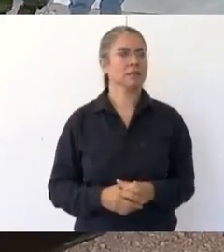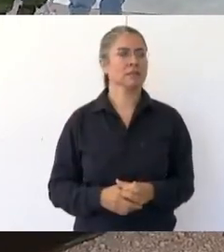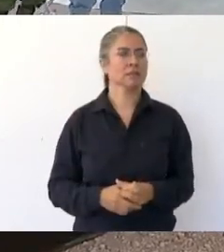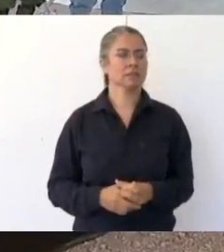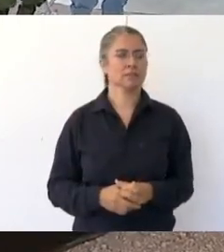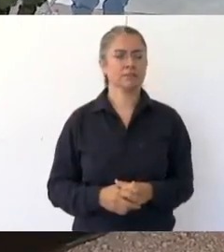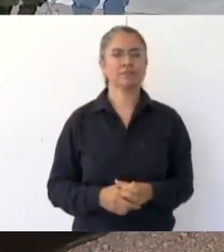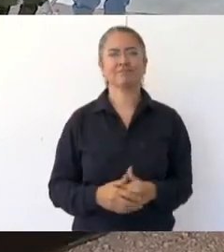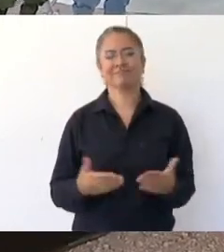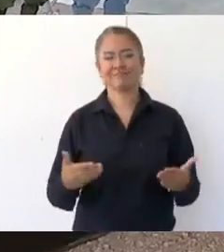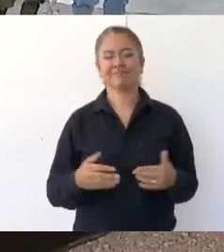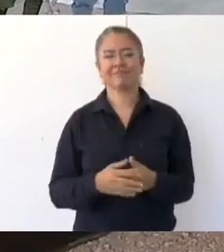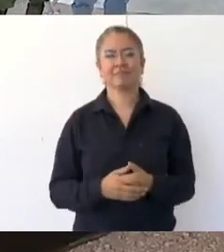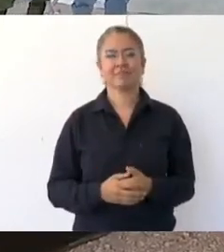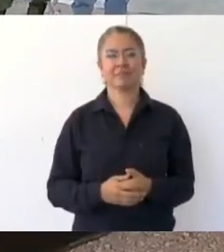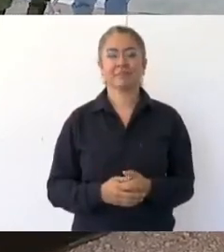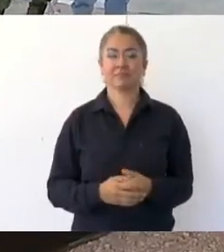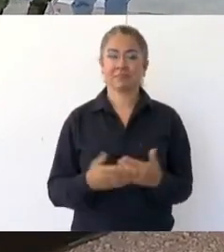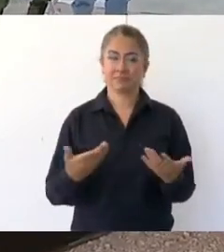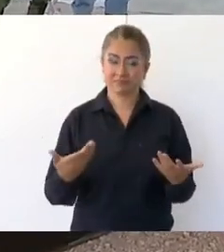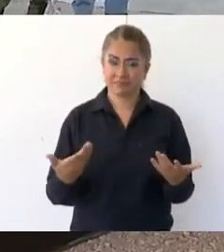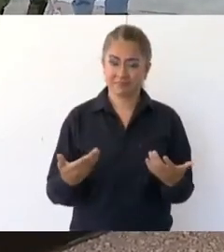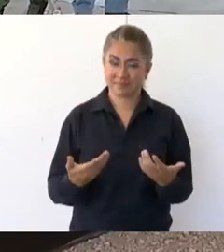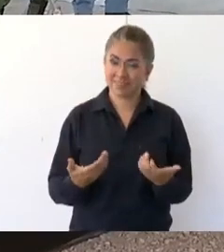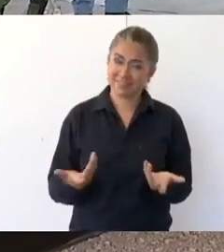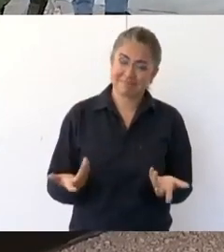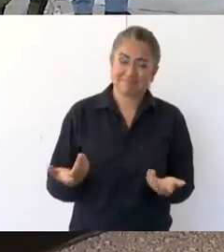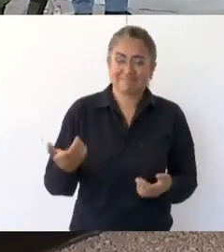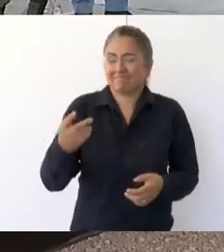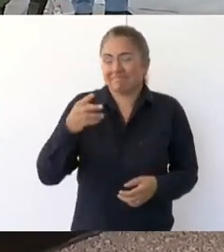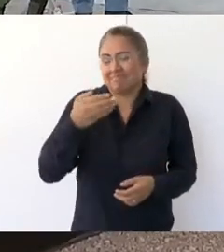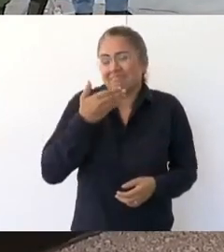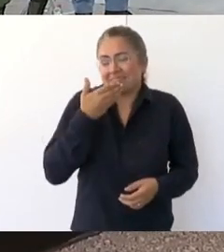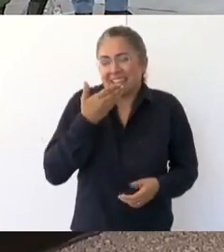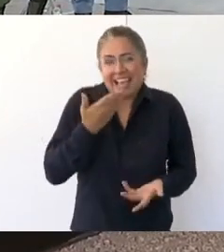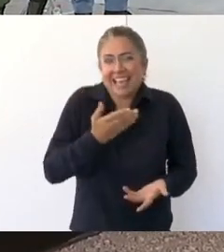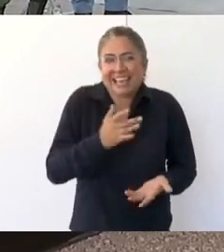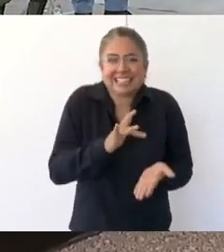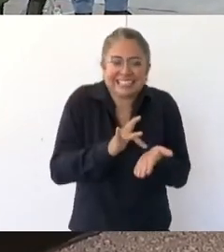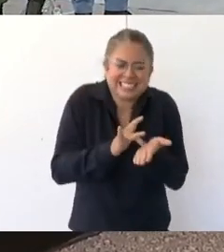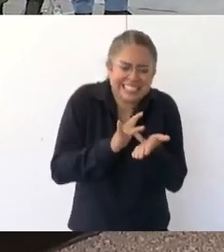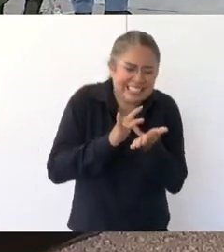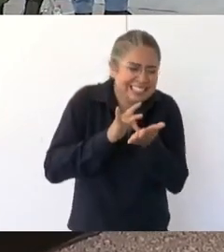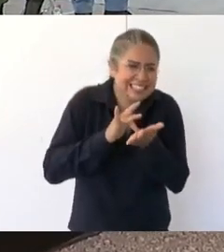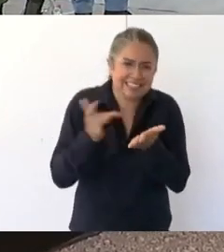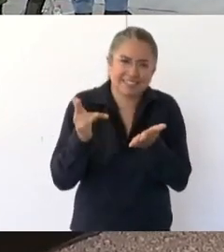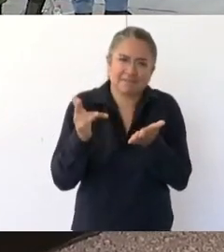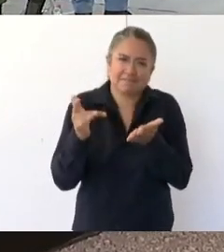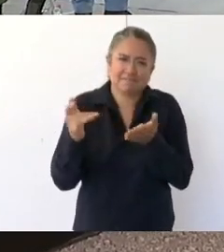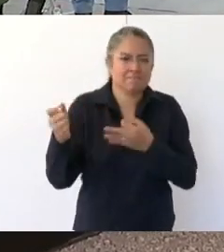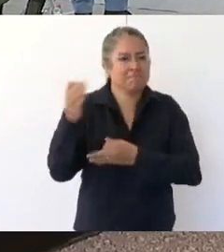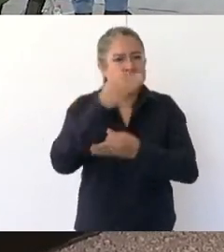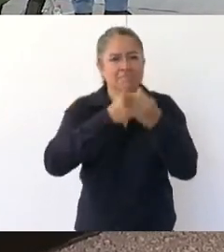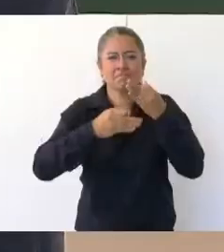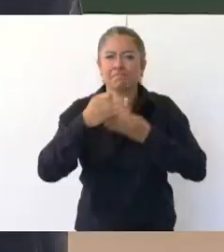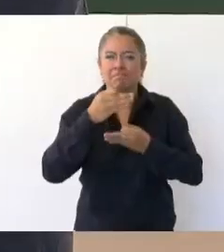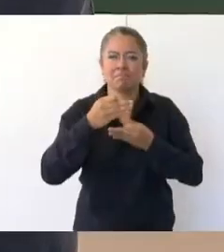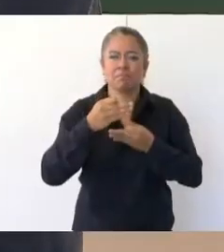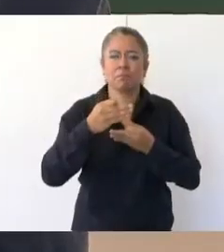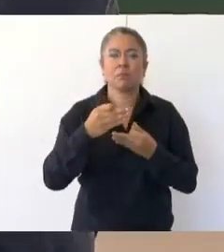Bueno, pues agradecer mucho a las autoridades